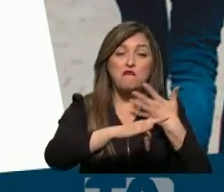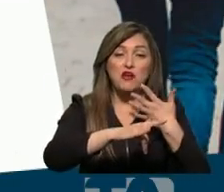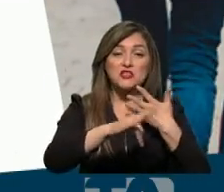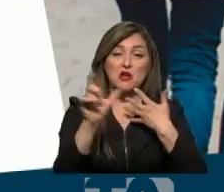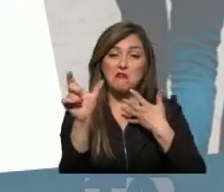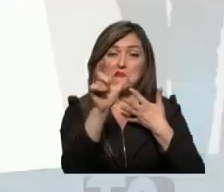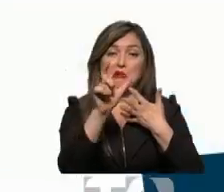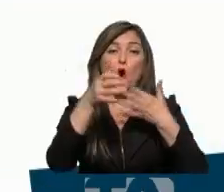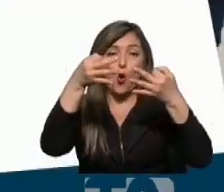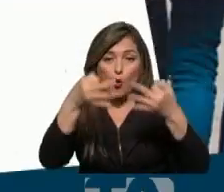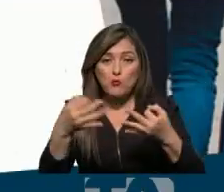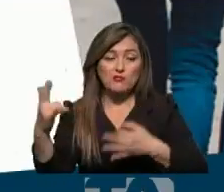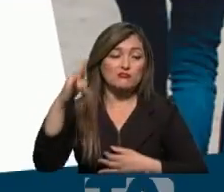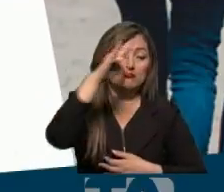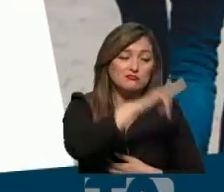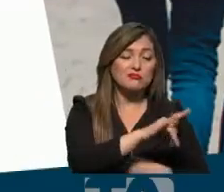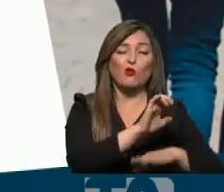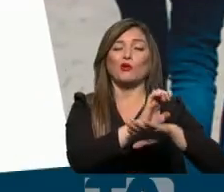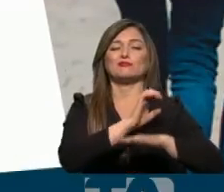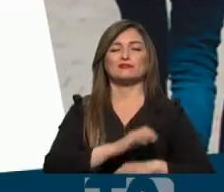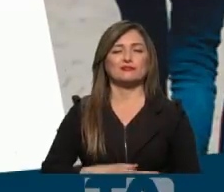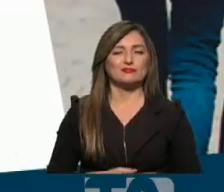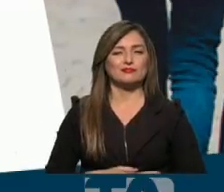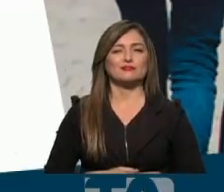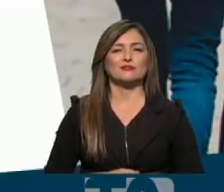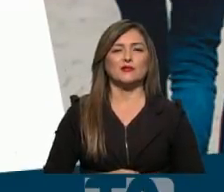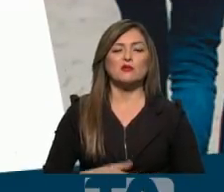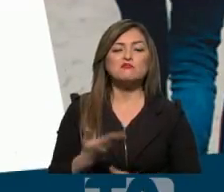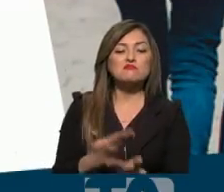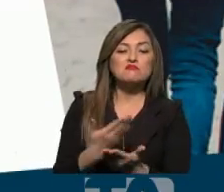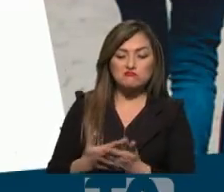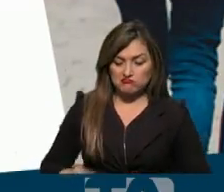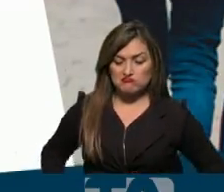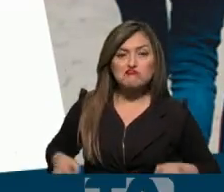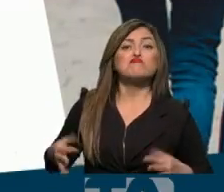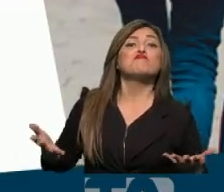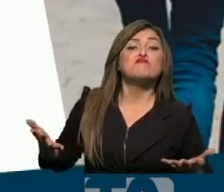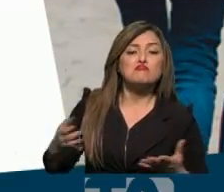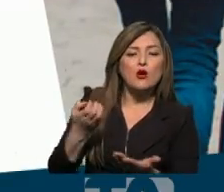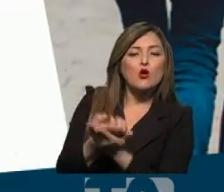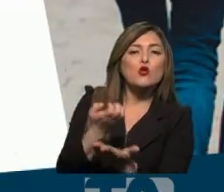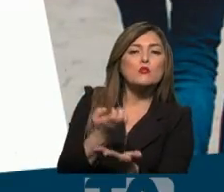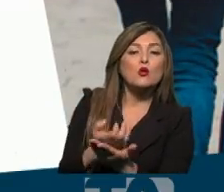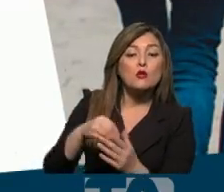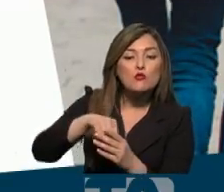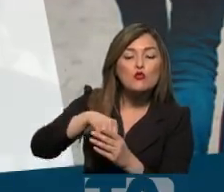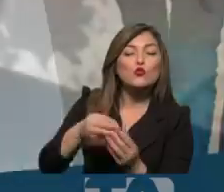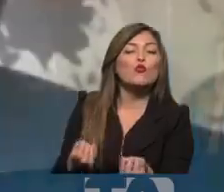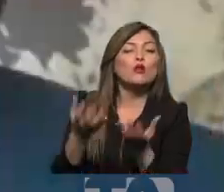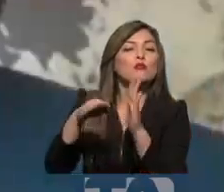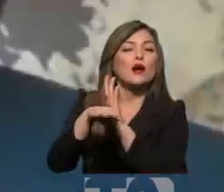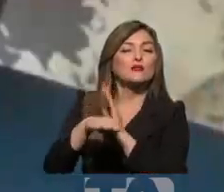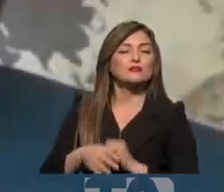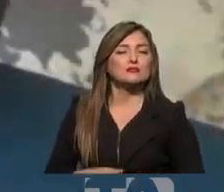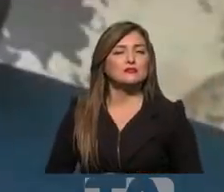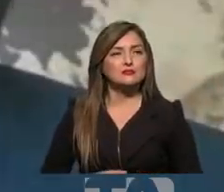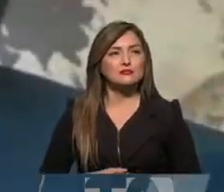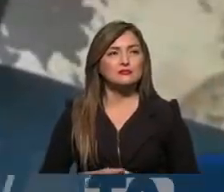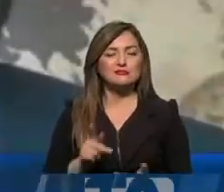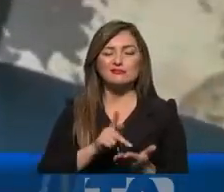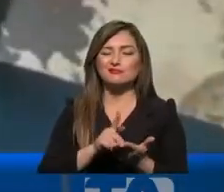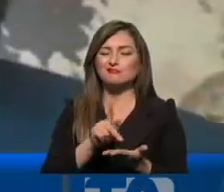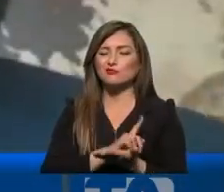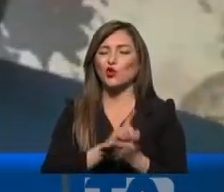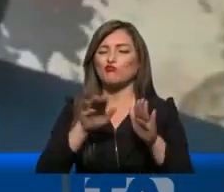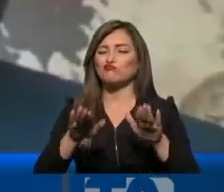pasaje de regreso. También una prueba de que cuenta con los recursos económicos suficientes como para cubrir el periodo de estadía en México. La aerolínea a través de la cual